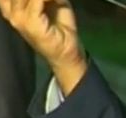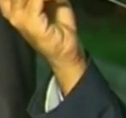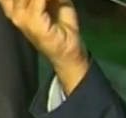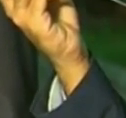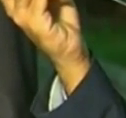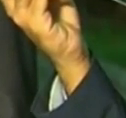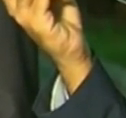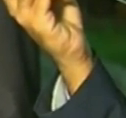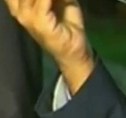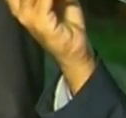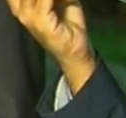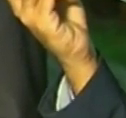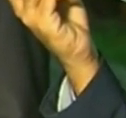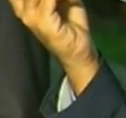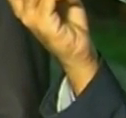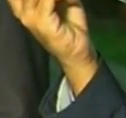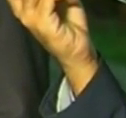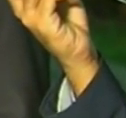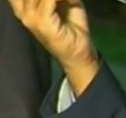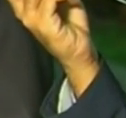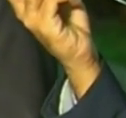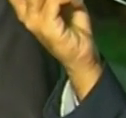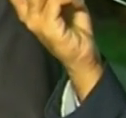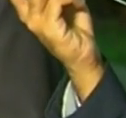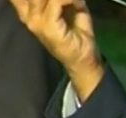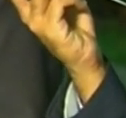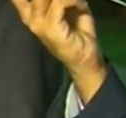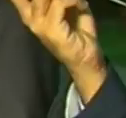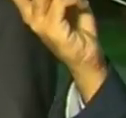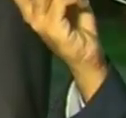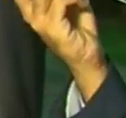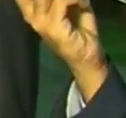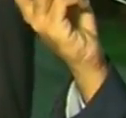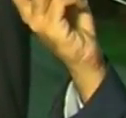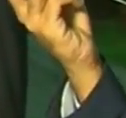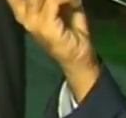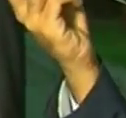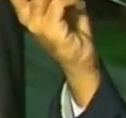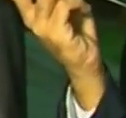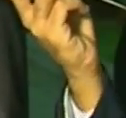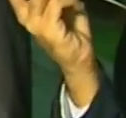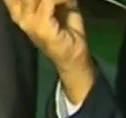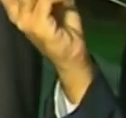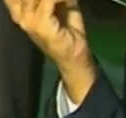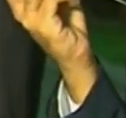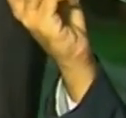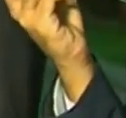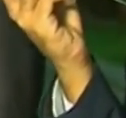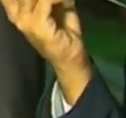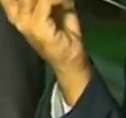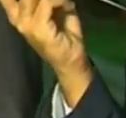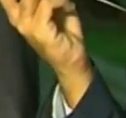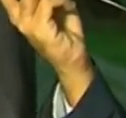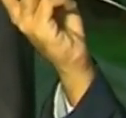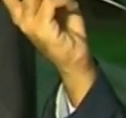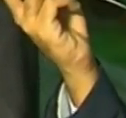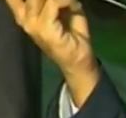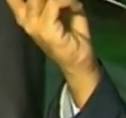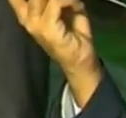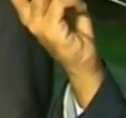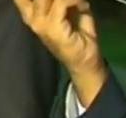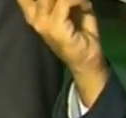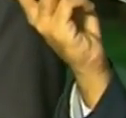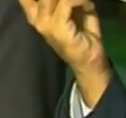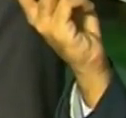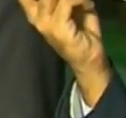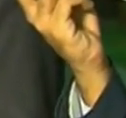se persigue, por supuesto, buscar el equilibrio entre todos esos intereses, garantizando el acceso de las personas, el acceso de nuestro